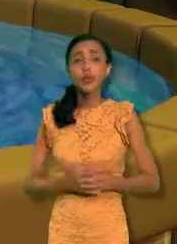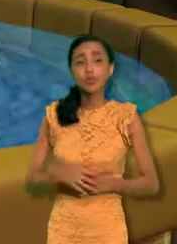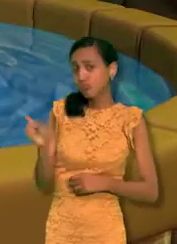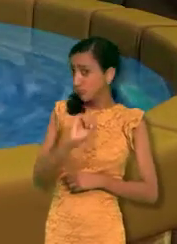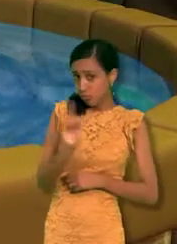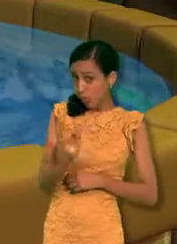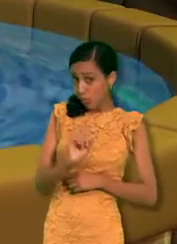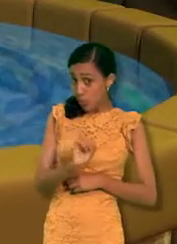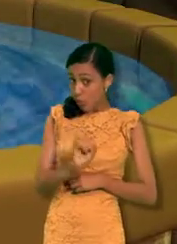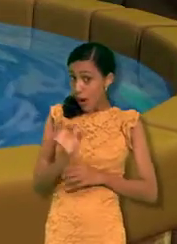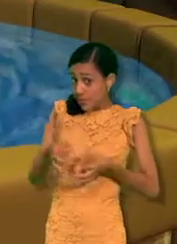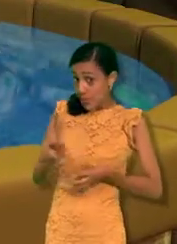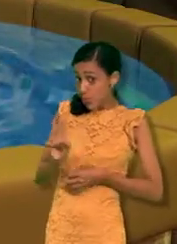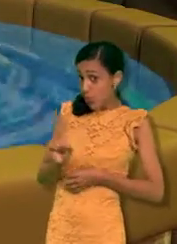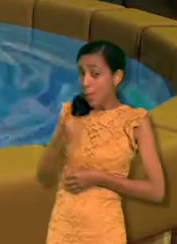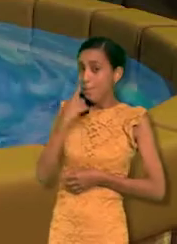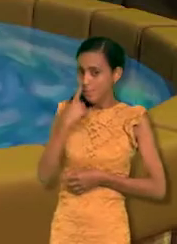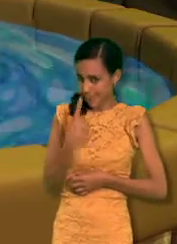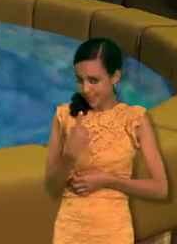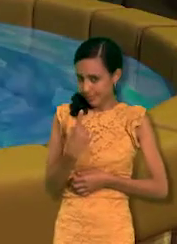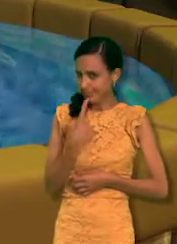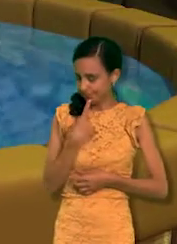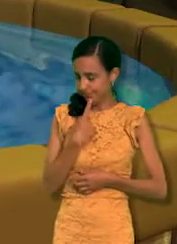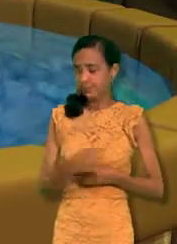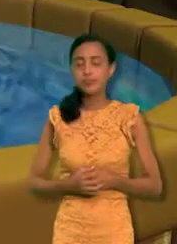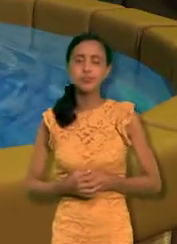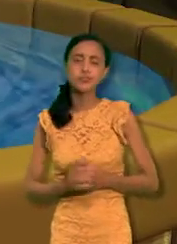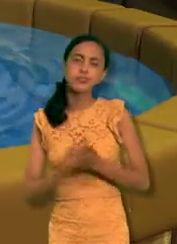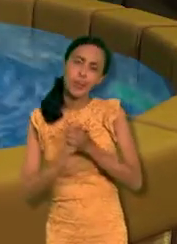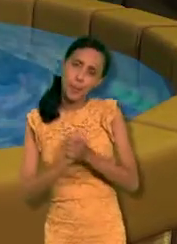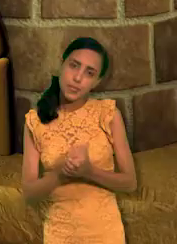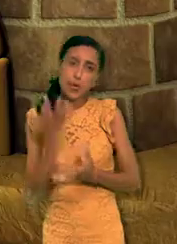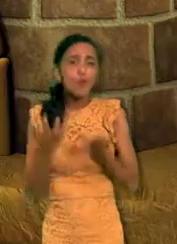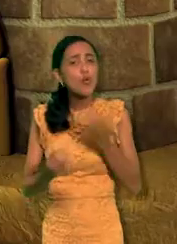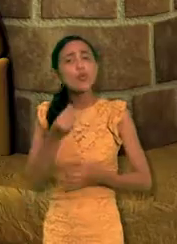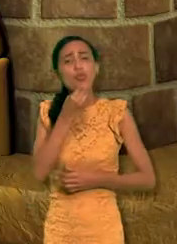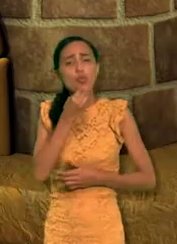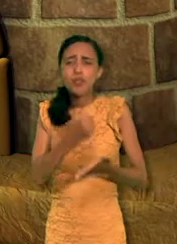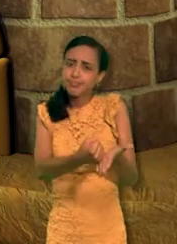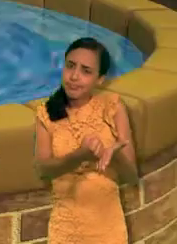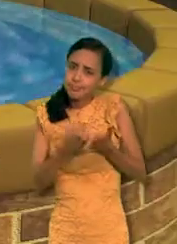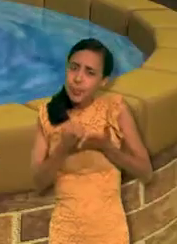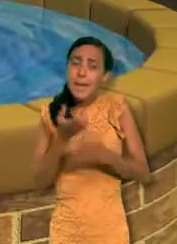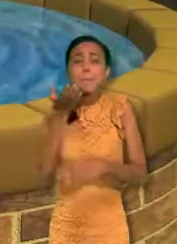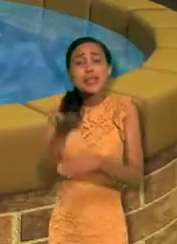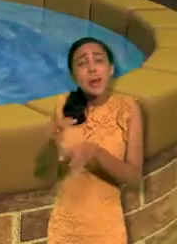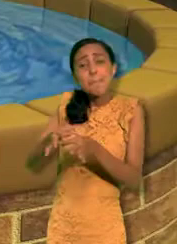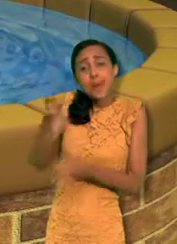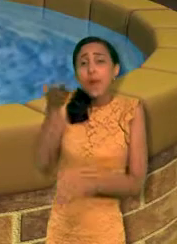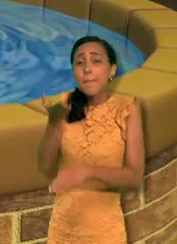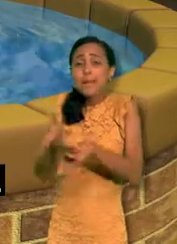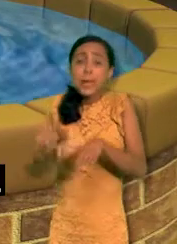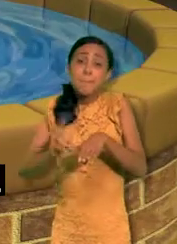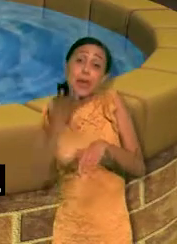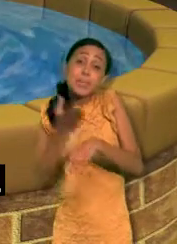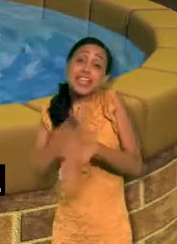¡No, no, no, no, no, no! ¡Es así! ¡Fíjate! Mi estimado fuego, ¿podrías hacerme el favor de pedirle al palo que le pida